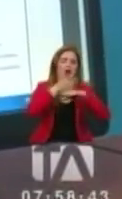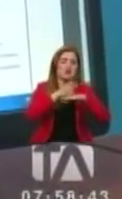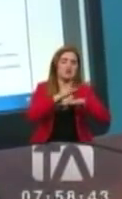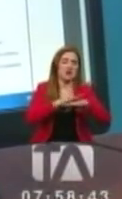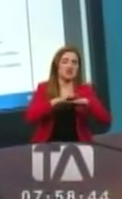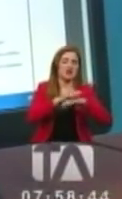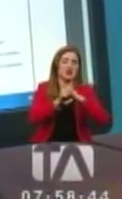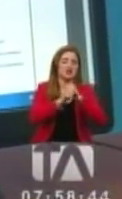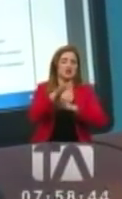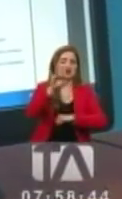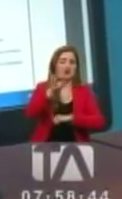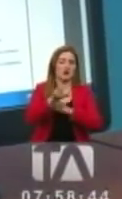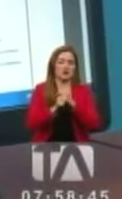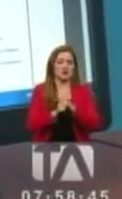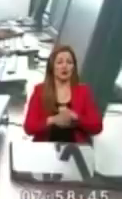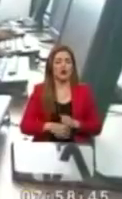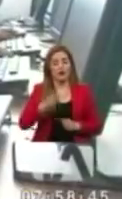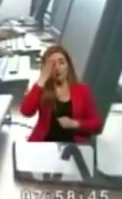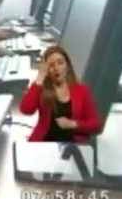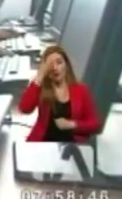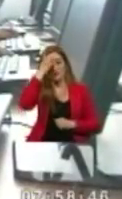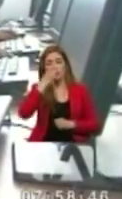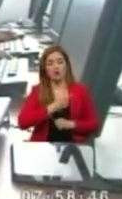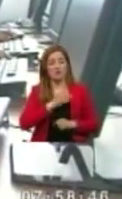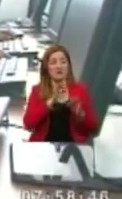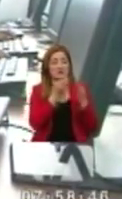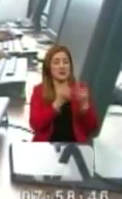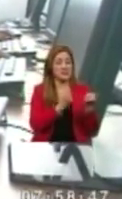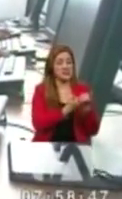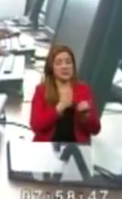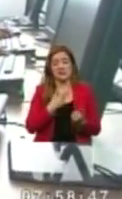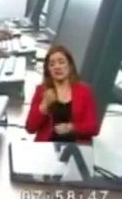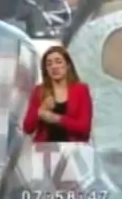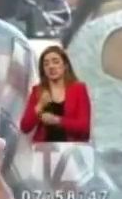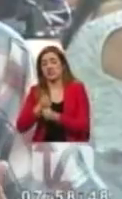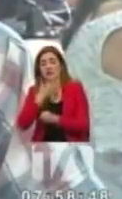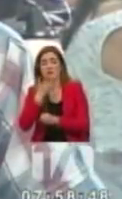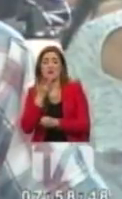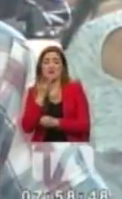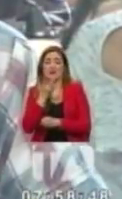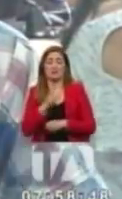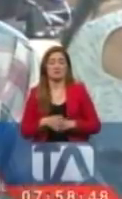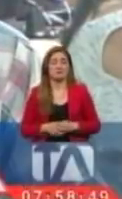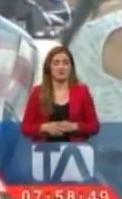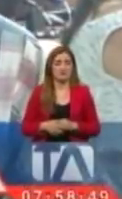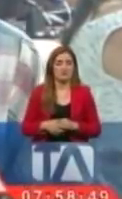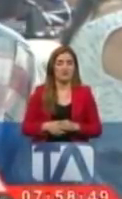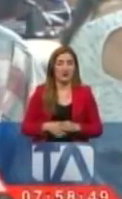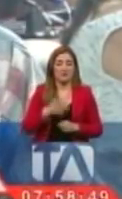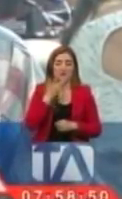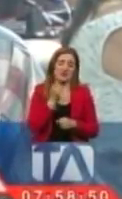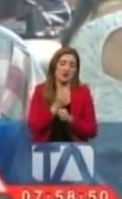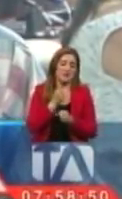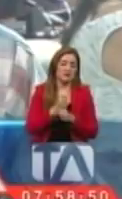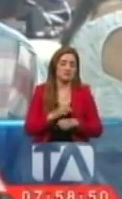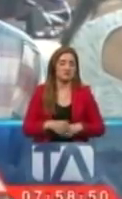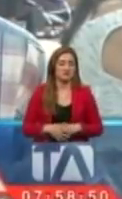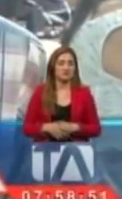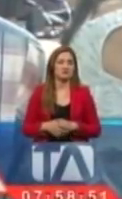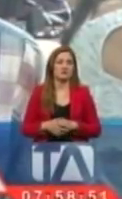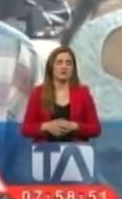de los 18 años porque decidió salir a trabajar para ayudar en casa pero prefería el laboral